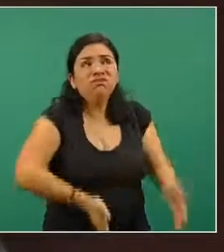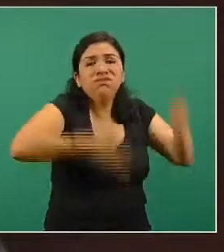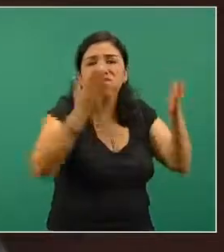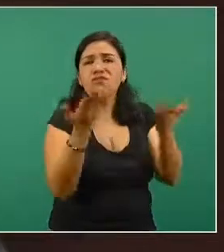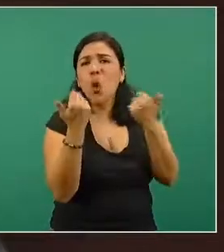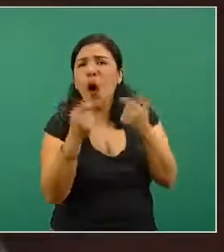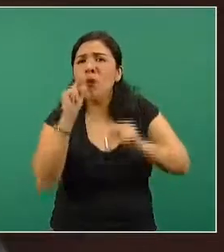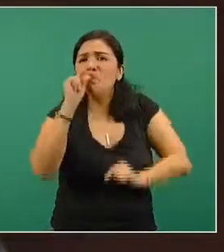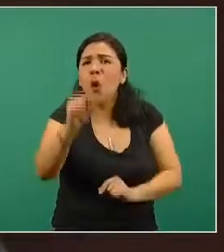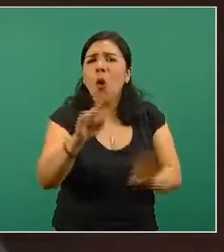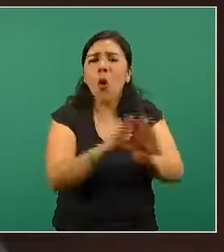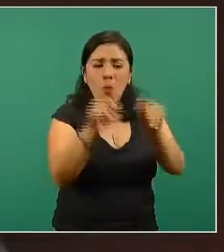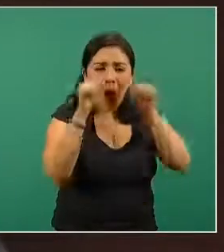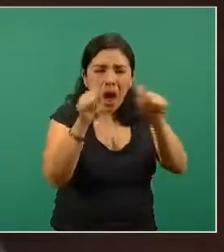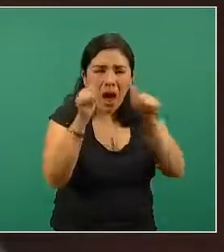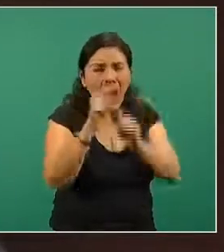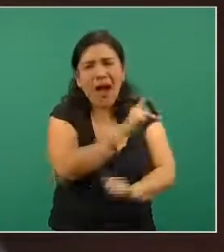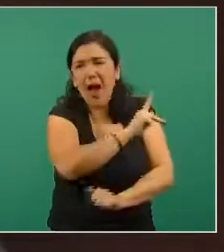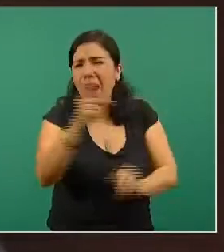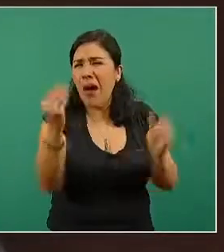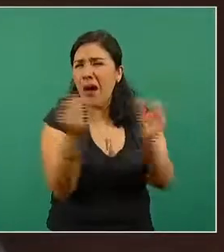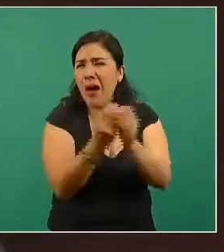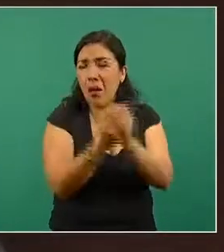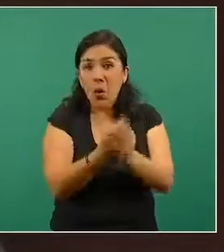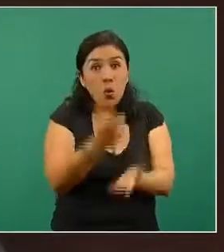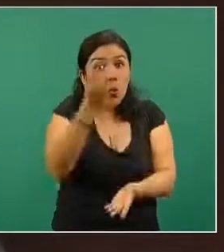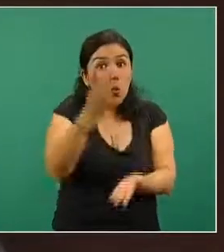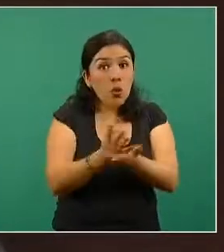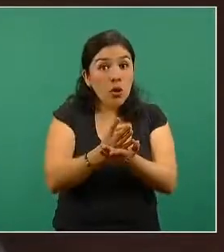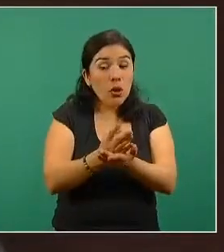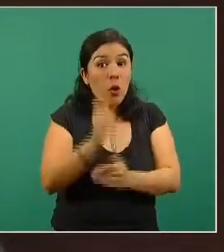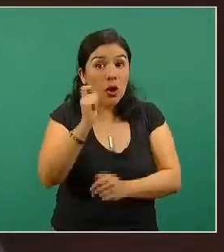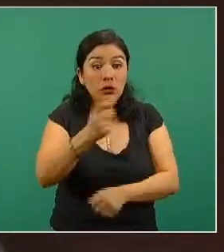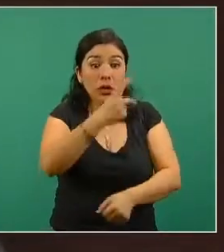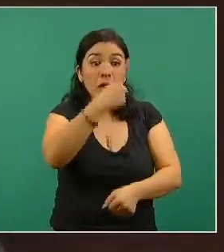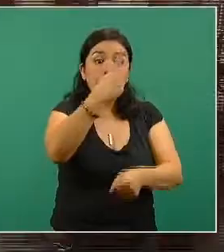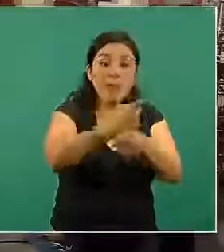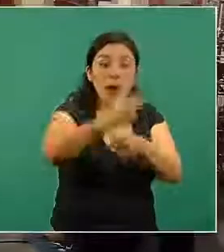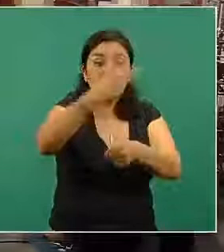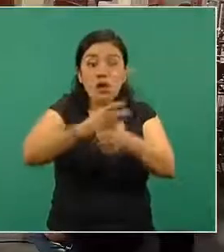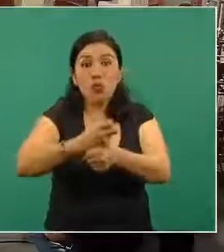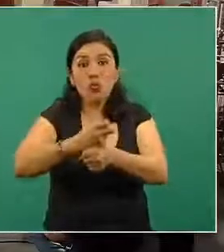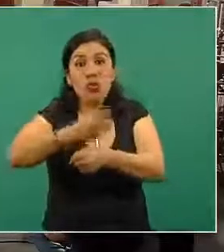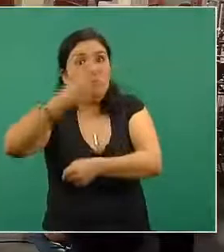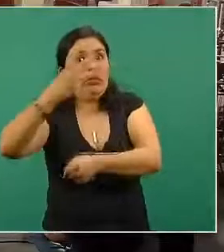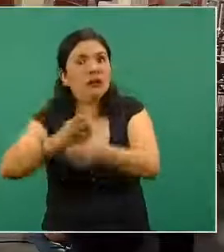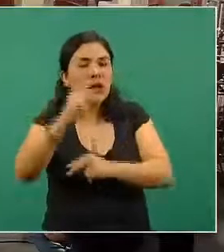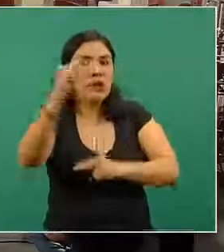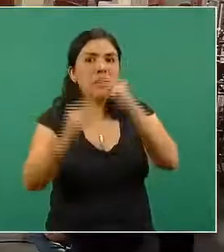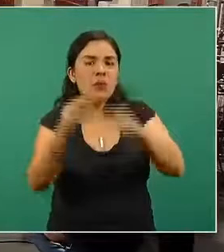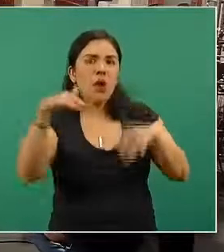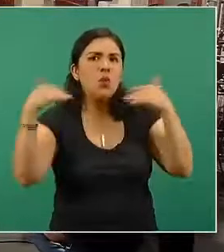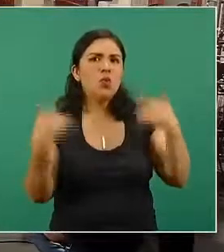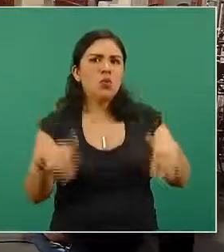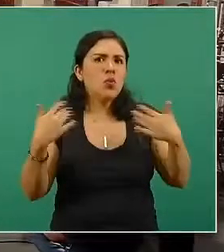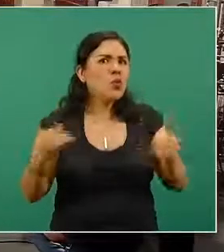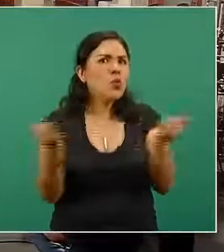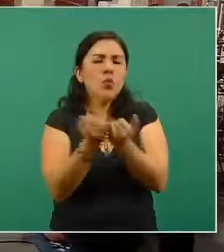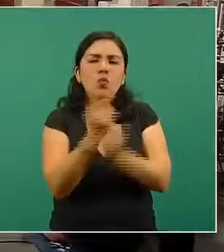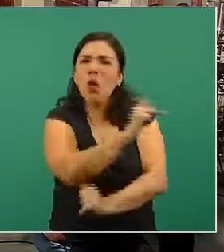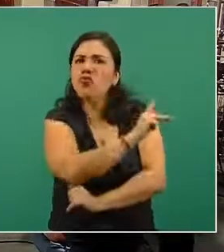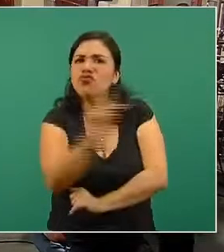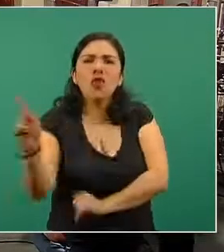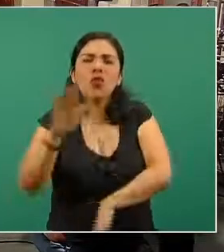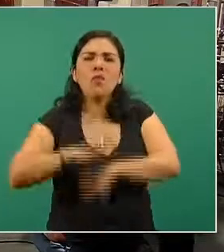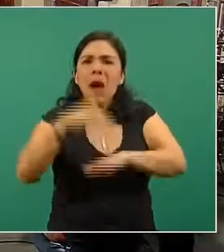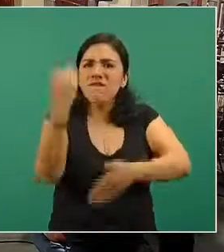y en la atención médica en general, no solamente en el segundo nivel y en el tercer nivel, donde había unas grandes deficiencias, sino también en el primer nivel de